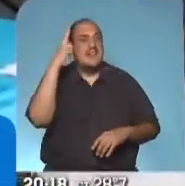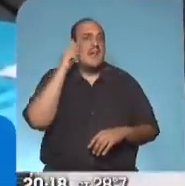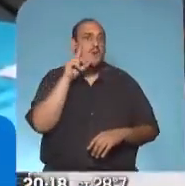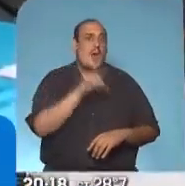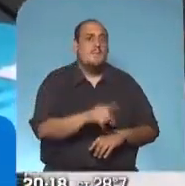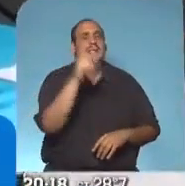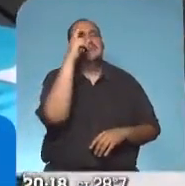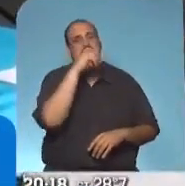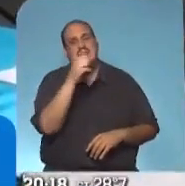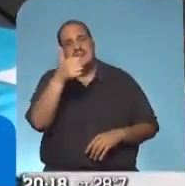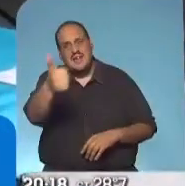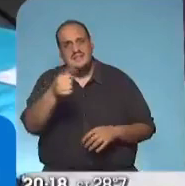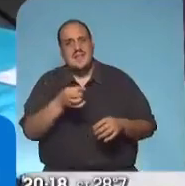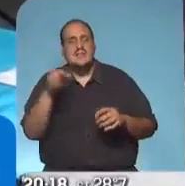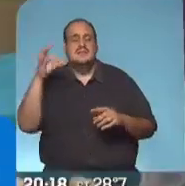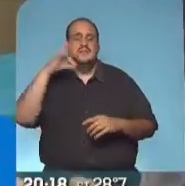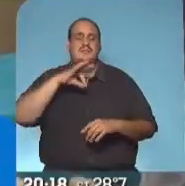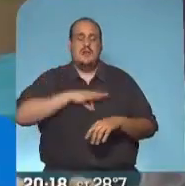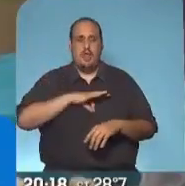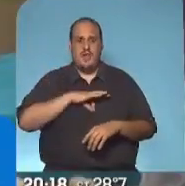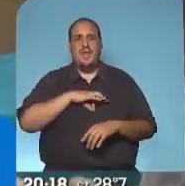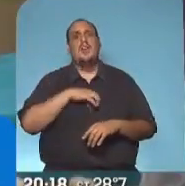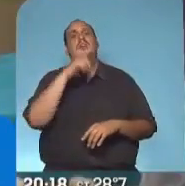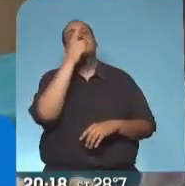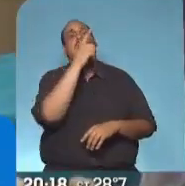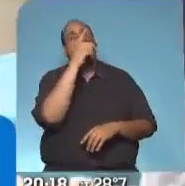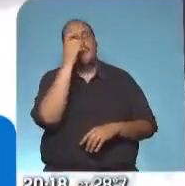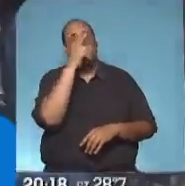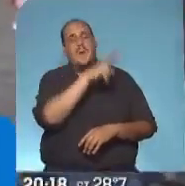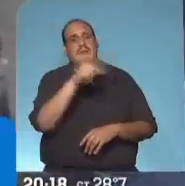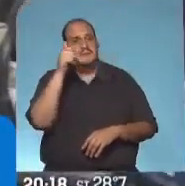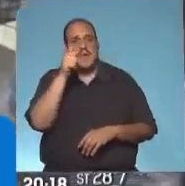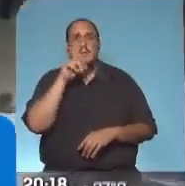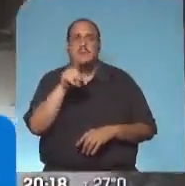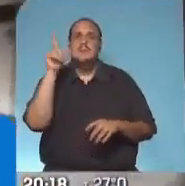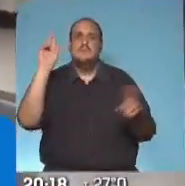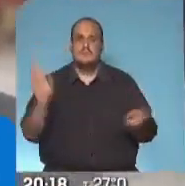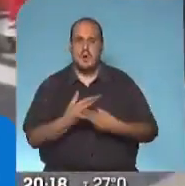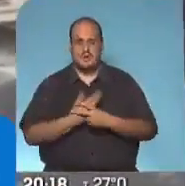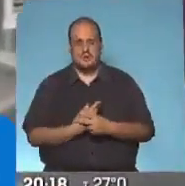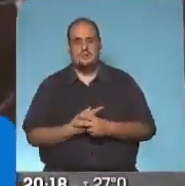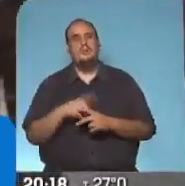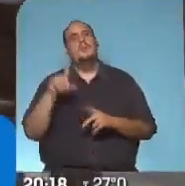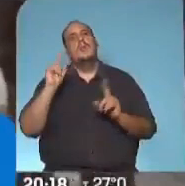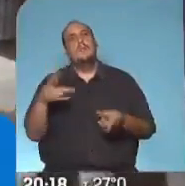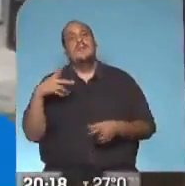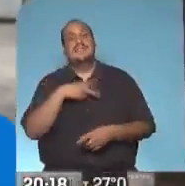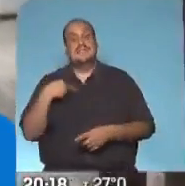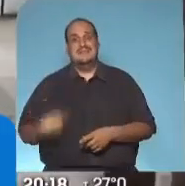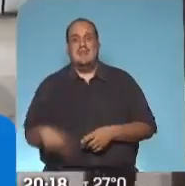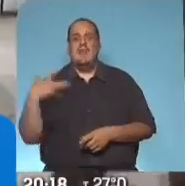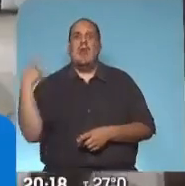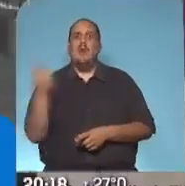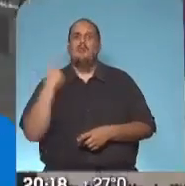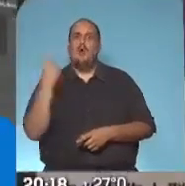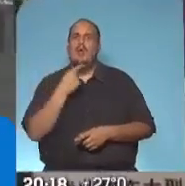69.176 contagiados y 6.820 muertos. Por otro lado, las autoridades chinas informaron que